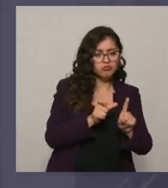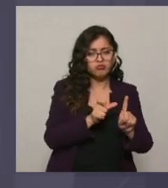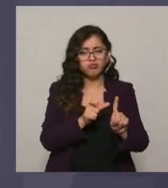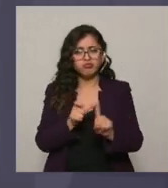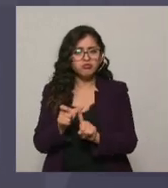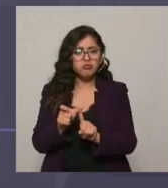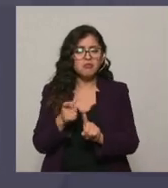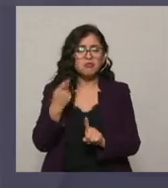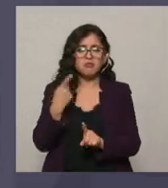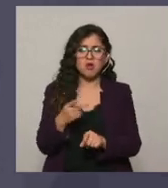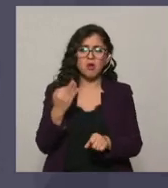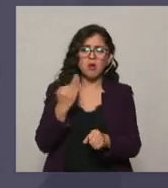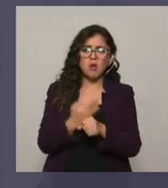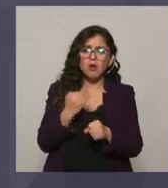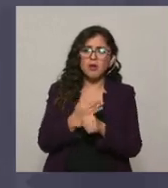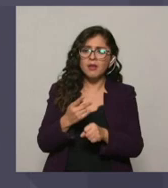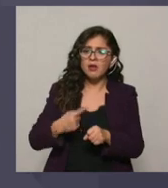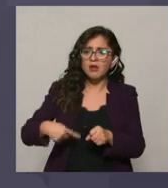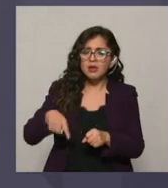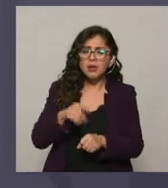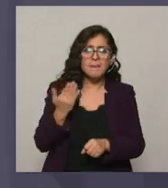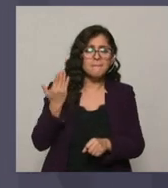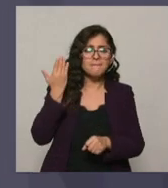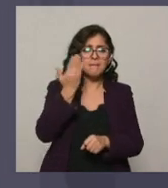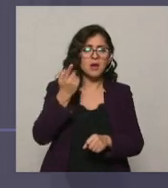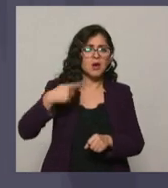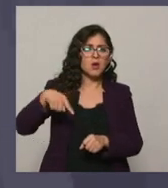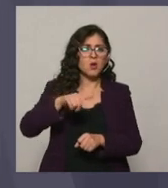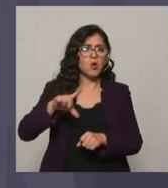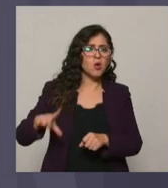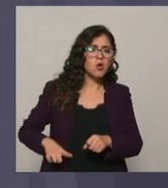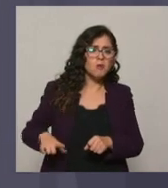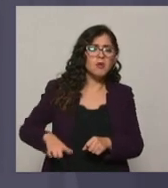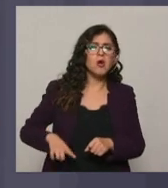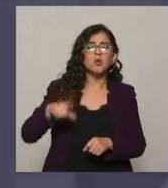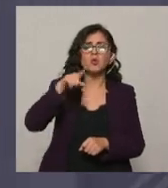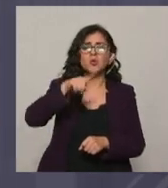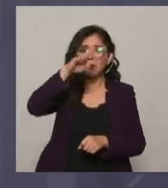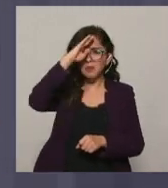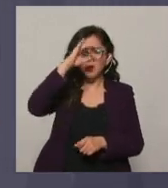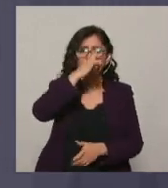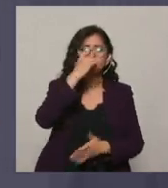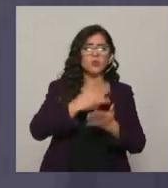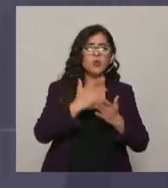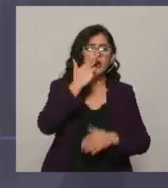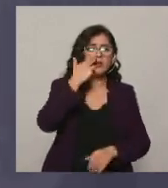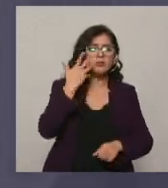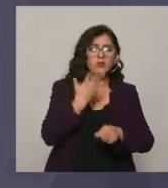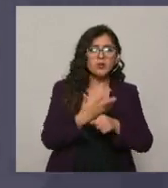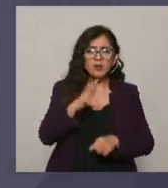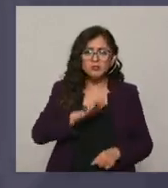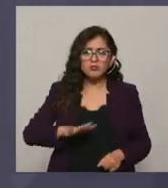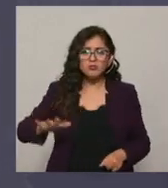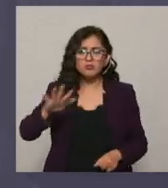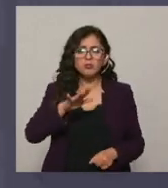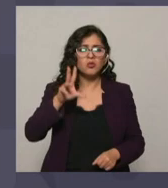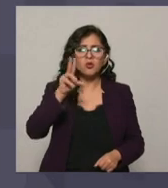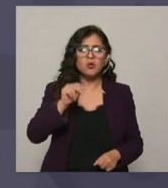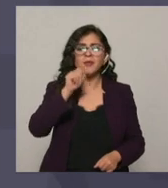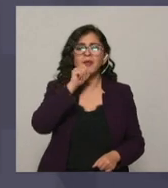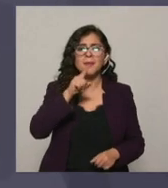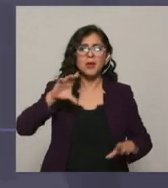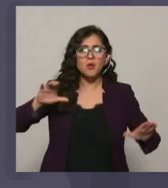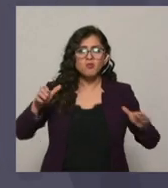y en este convencimiento a la Junta de Gobierno, que no nada más depende del Estado, sino de la sociedad